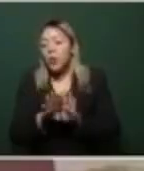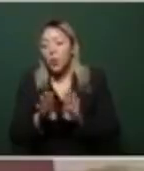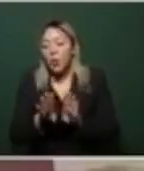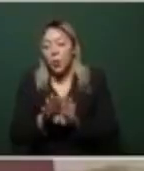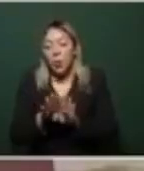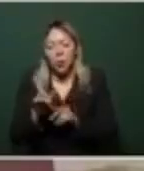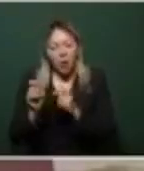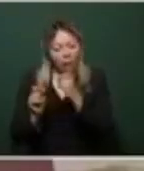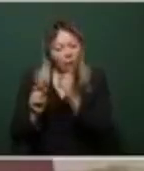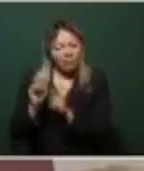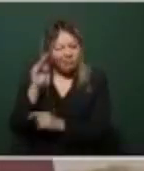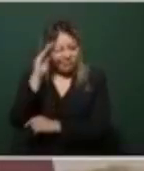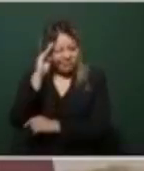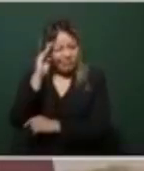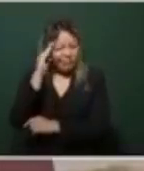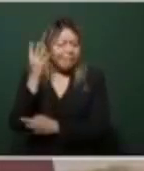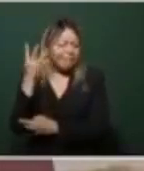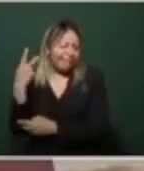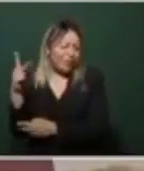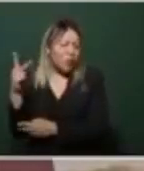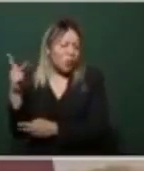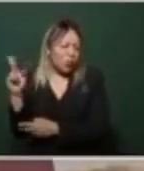pues esa visión, ¿no?